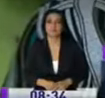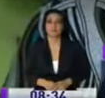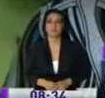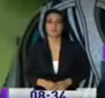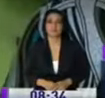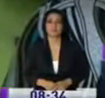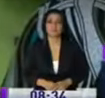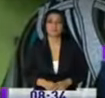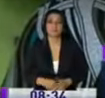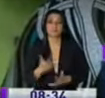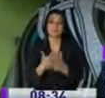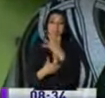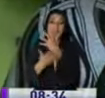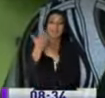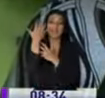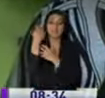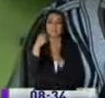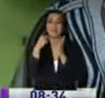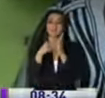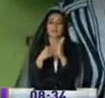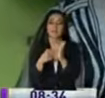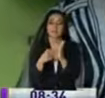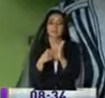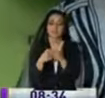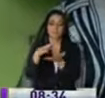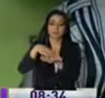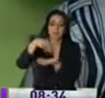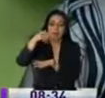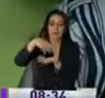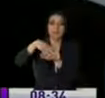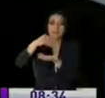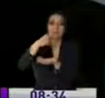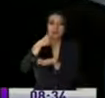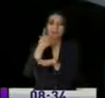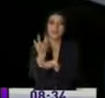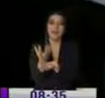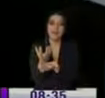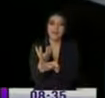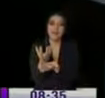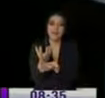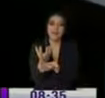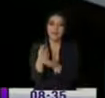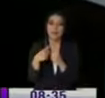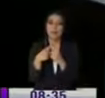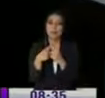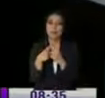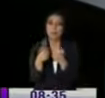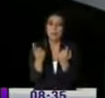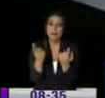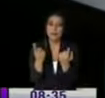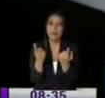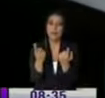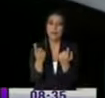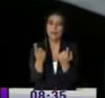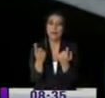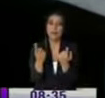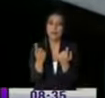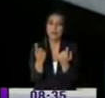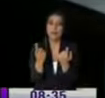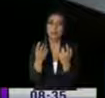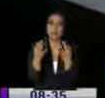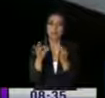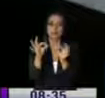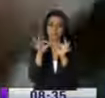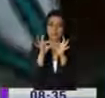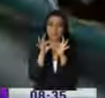Más antes se hacía como es la harina de trigo, de pan, pero como ahí cayó un bicho